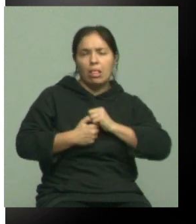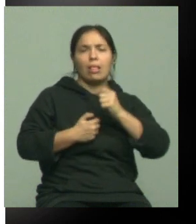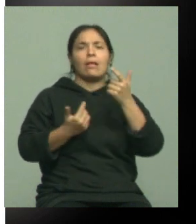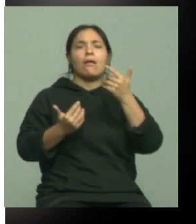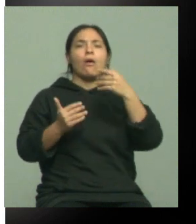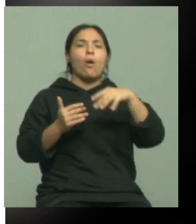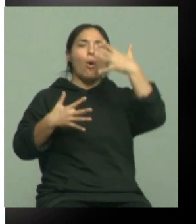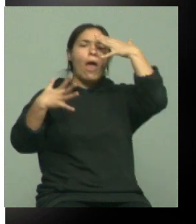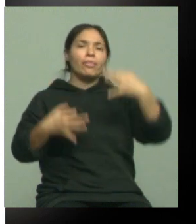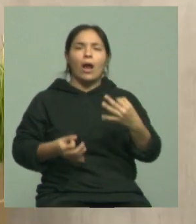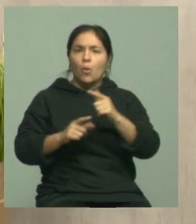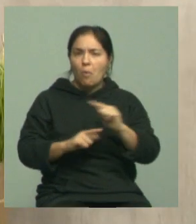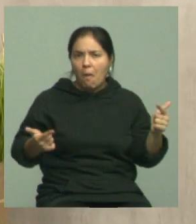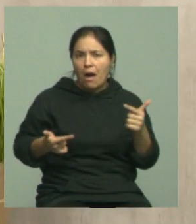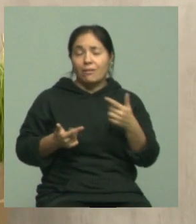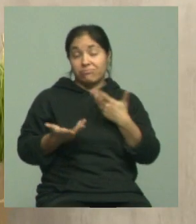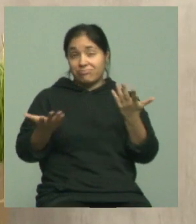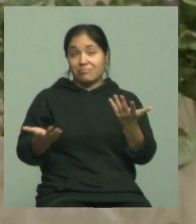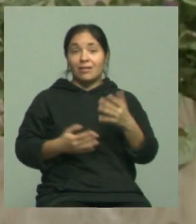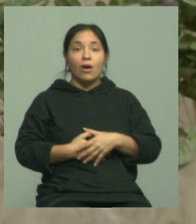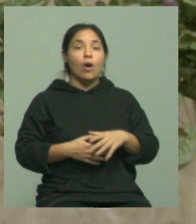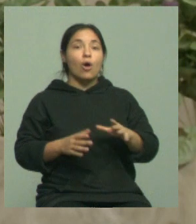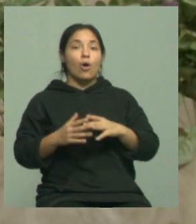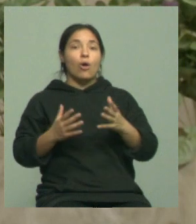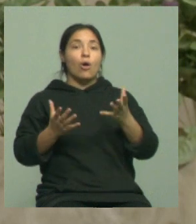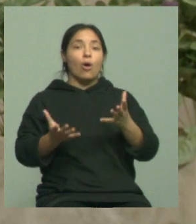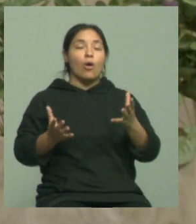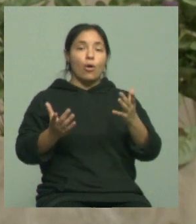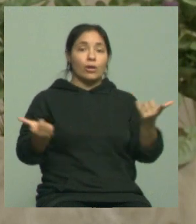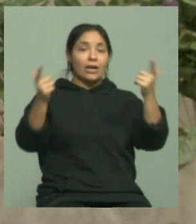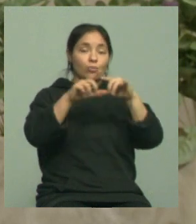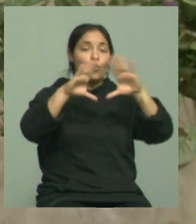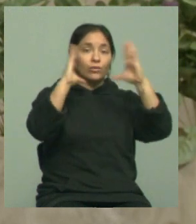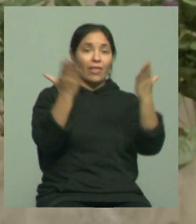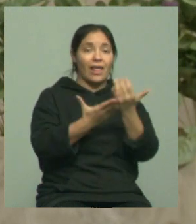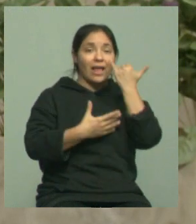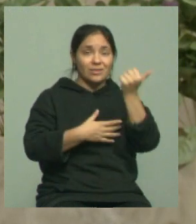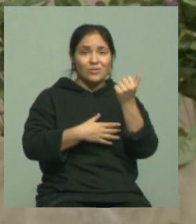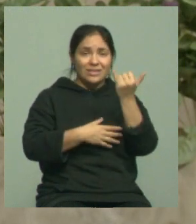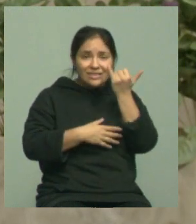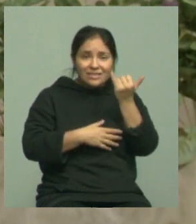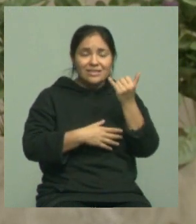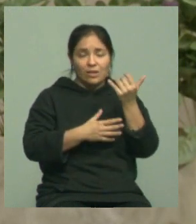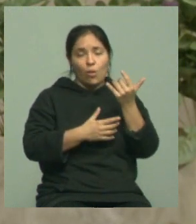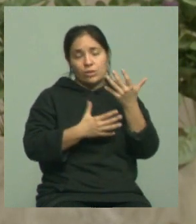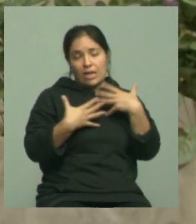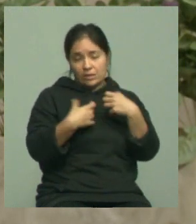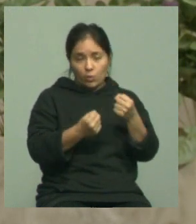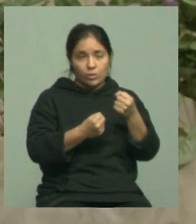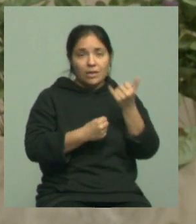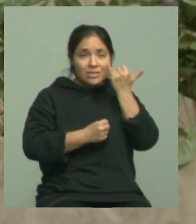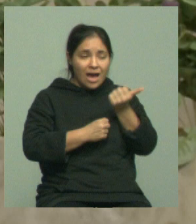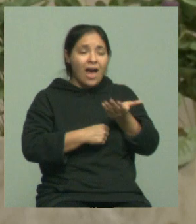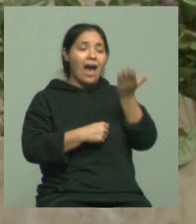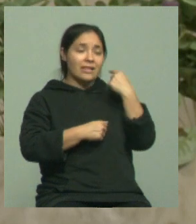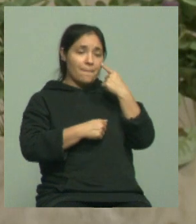moral. Cuando, digamos, la Organización Mundial de la Salud desde el año 90 ya entendió que, y además lo